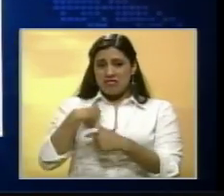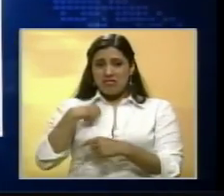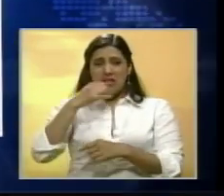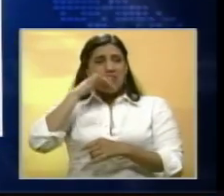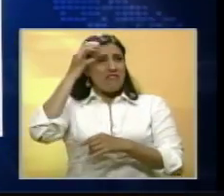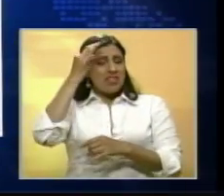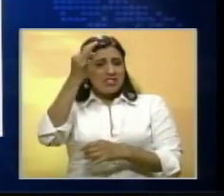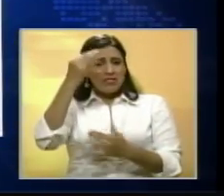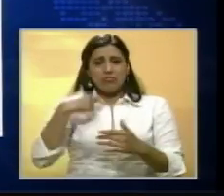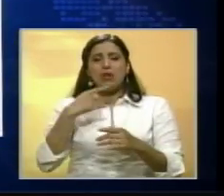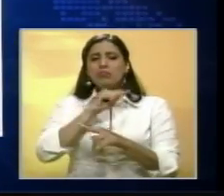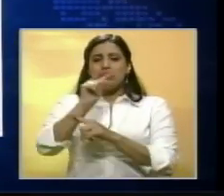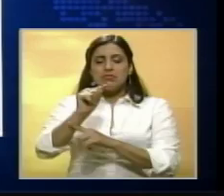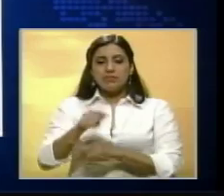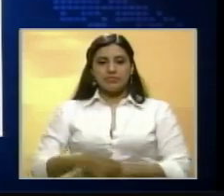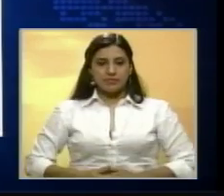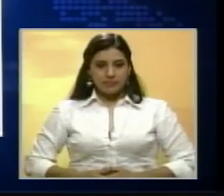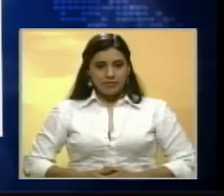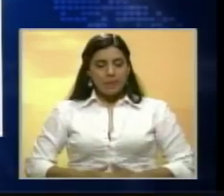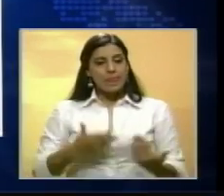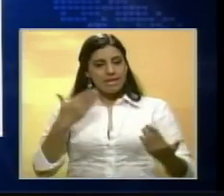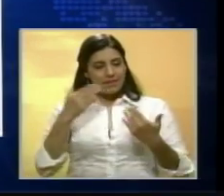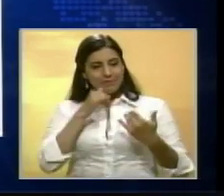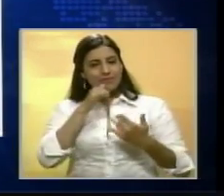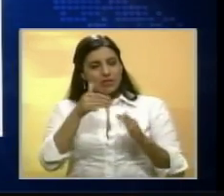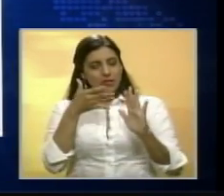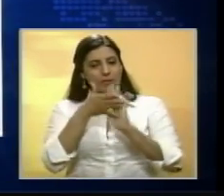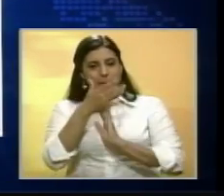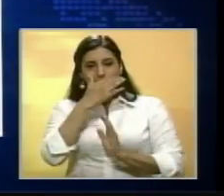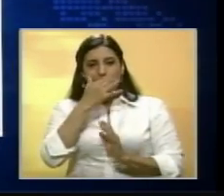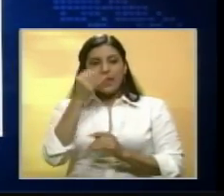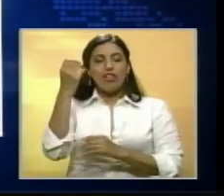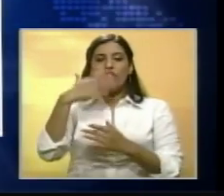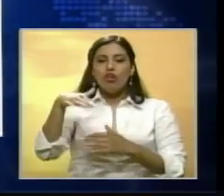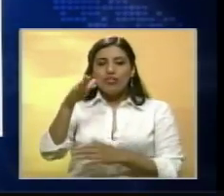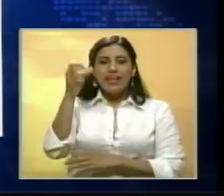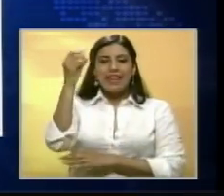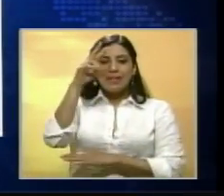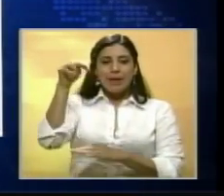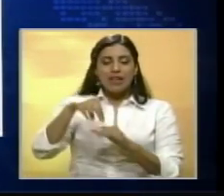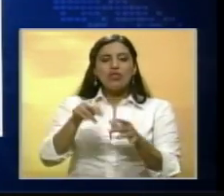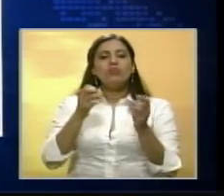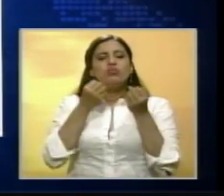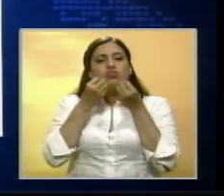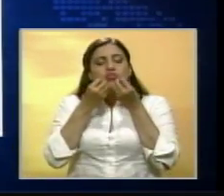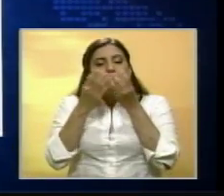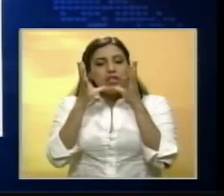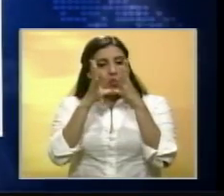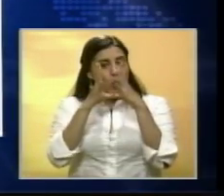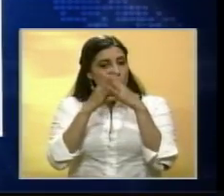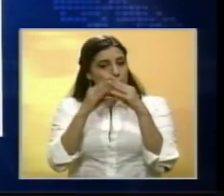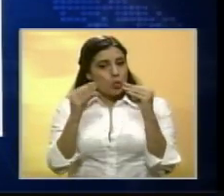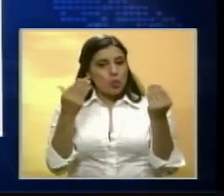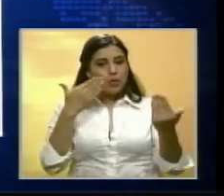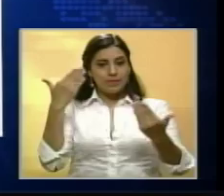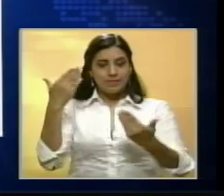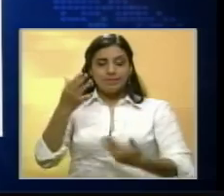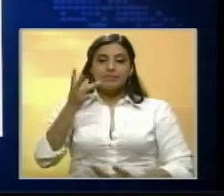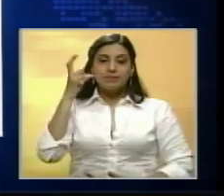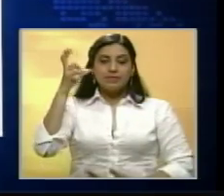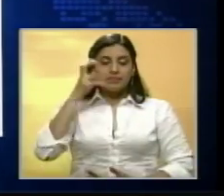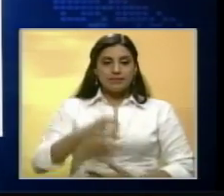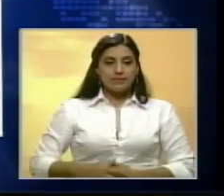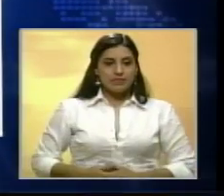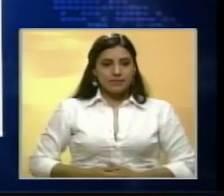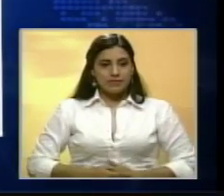contra representantes de poderes públicos. Lirio Pérez se encuentra en vivo desde el Palacio Federal Legislativo y nos tiene todos los detalles. Adelante, Lirio, te